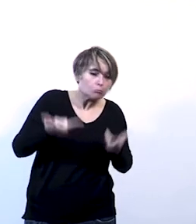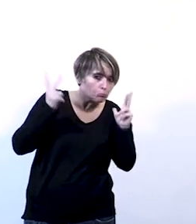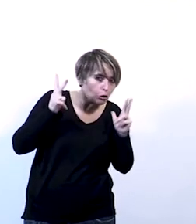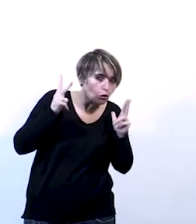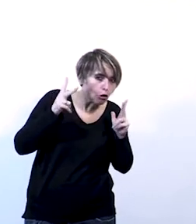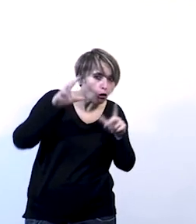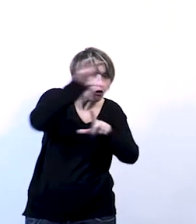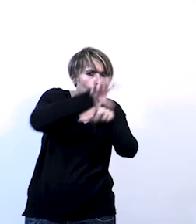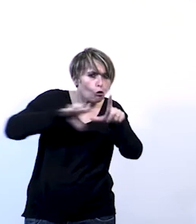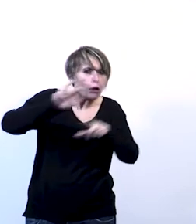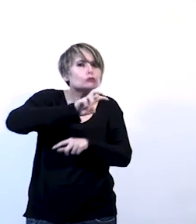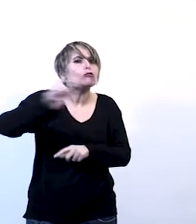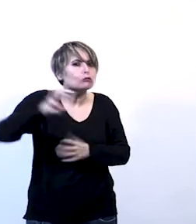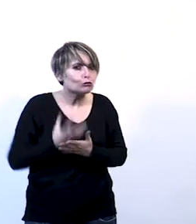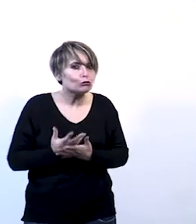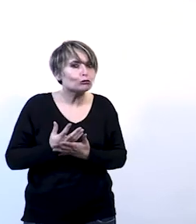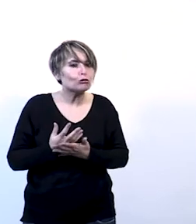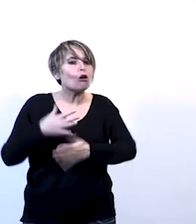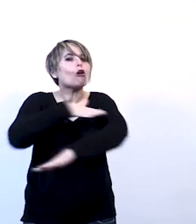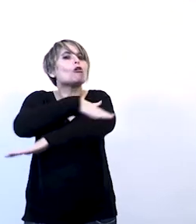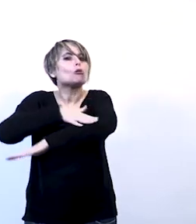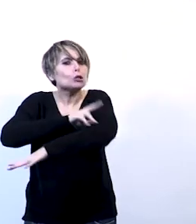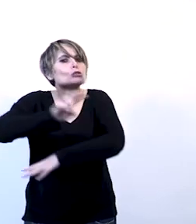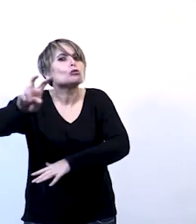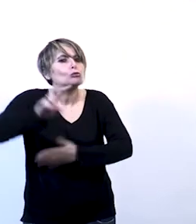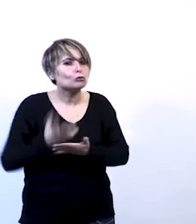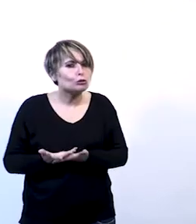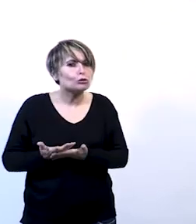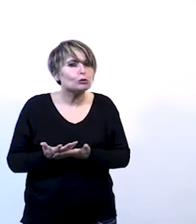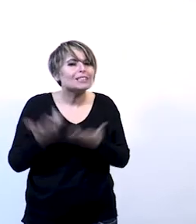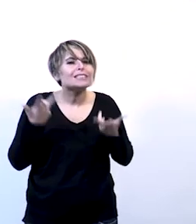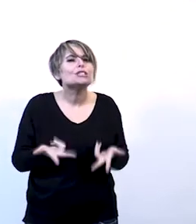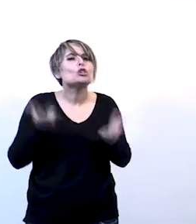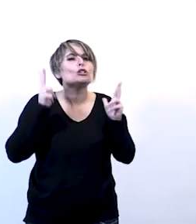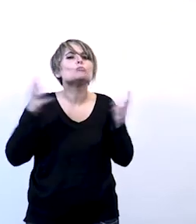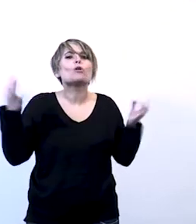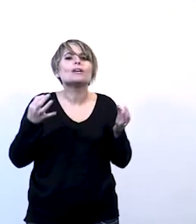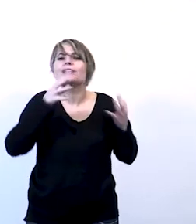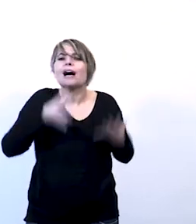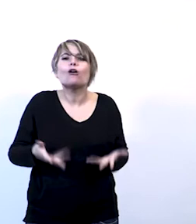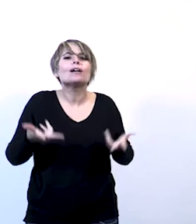en otros lugares? ¿Está en otros gobiernos? ¿Qué es el sionismo de hoy?